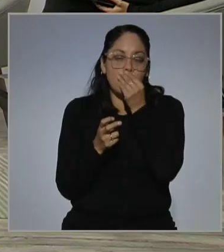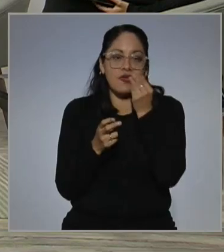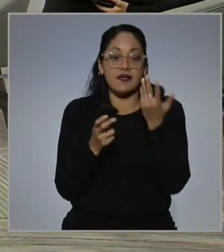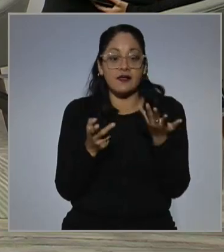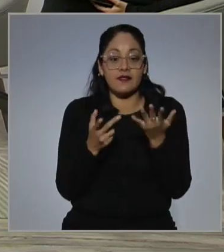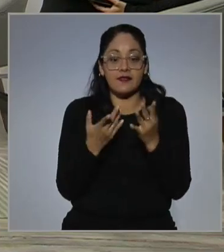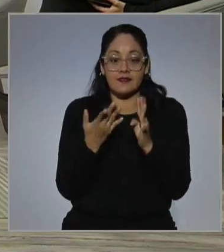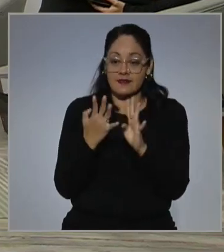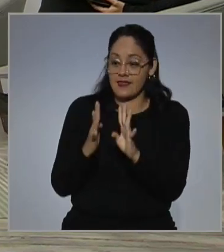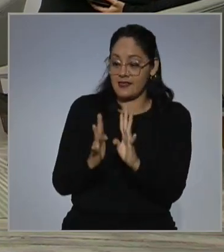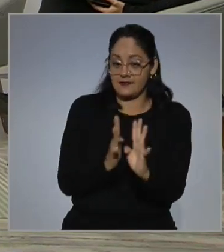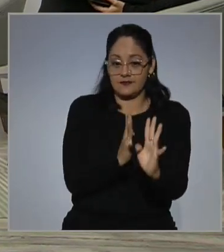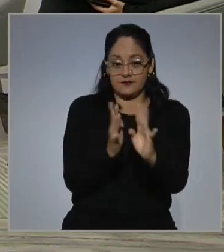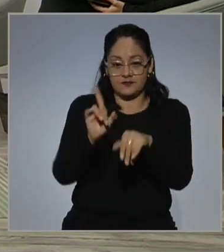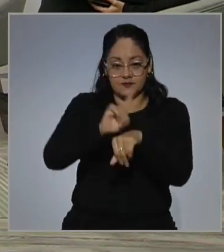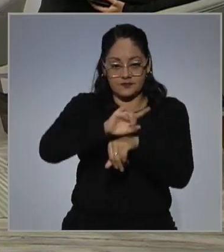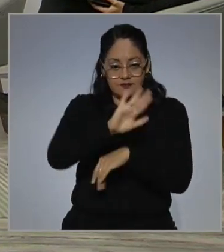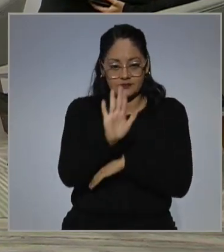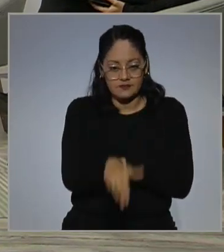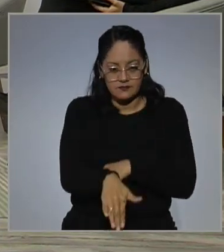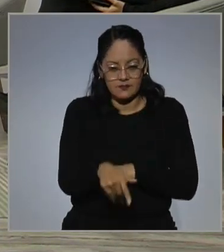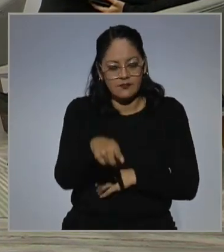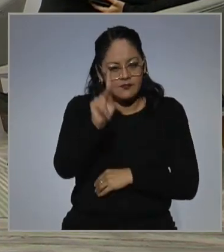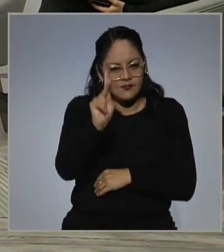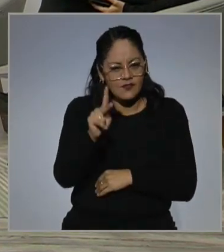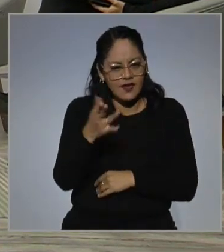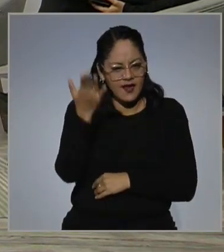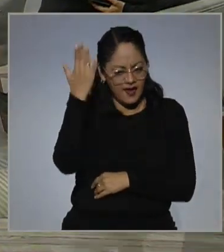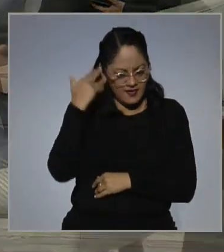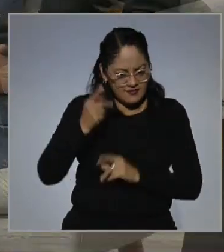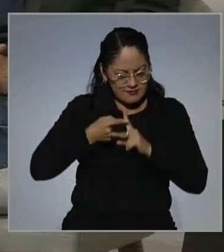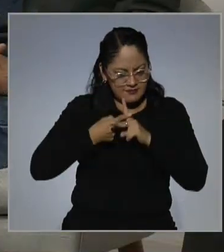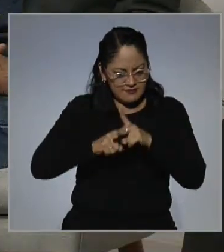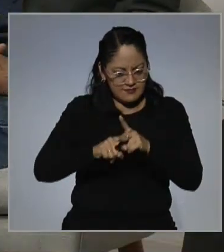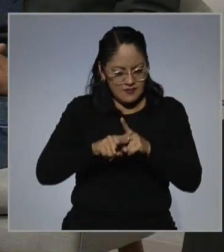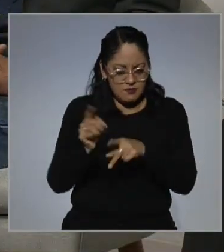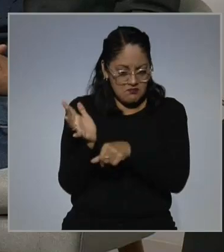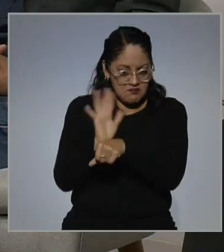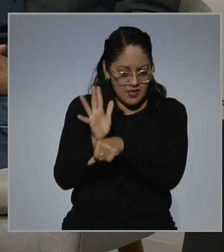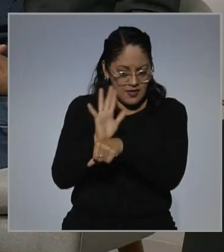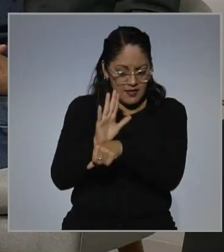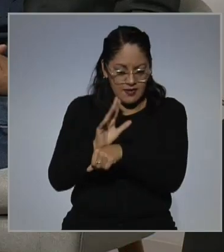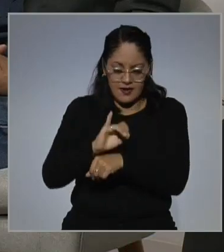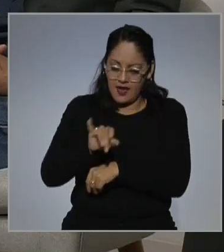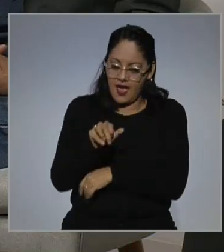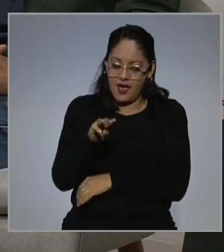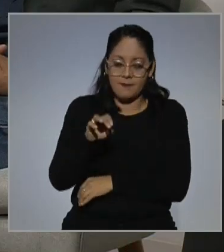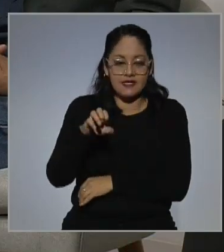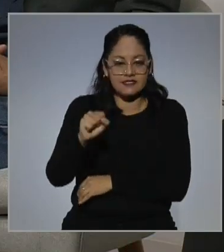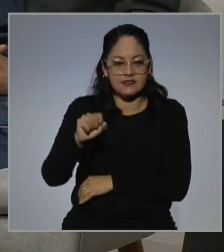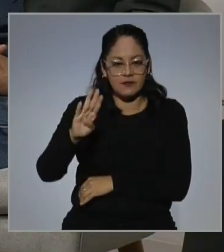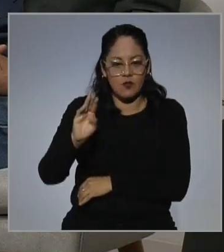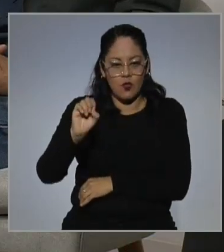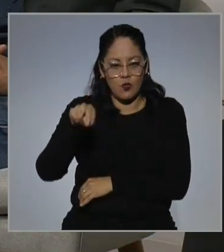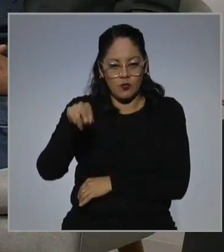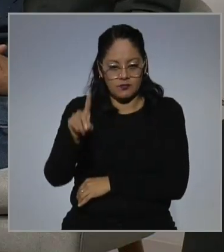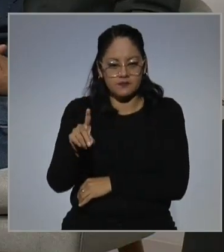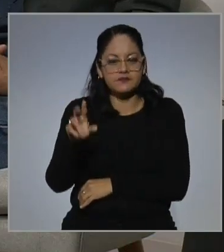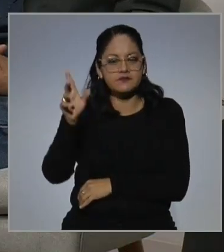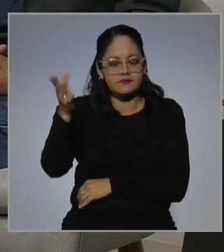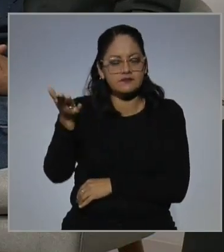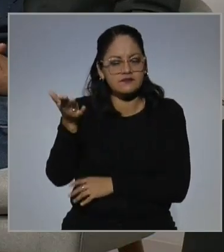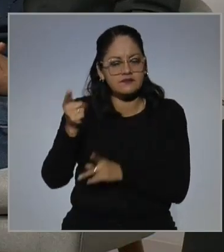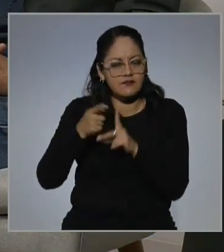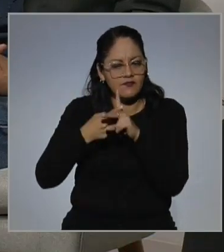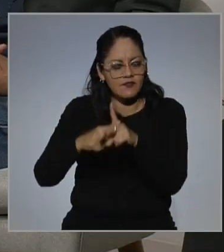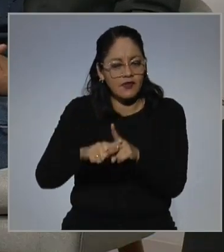este desfile del Día de Muertos, pero sí tuvo sus orígenes en esta famosa película de James Bond. A raíz de esa fue que